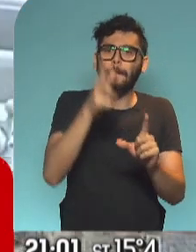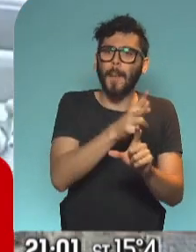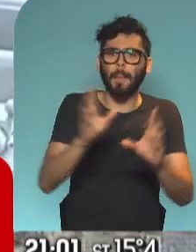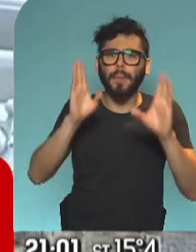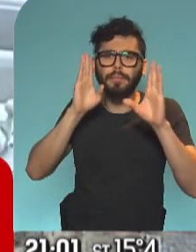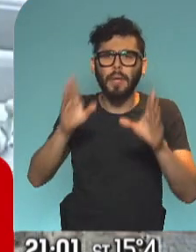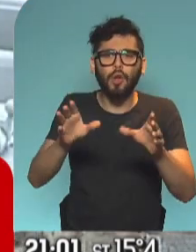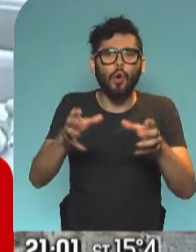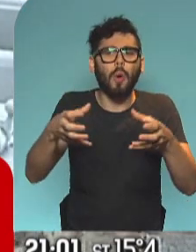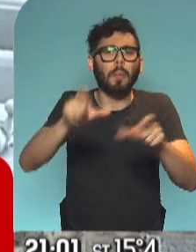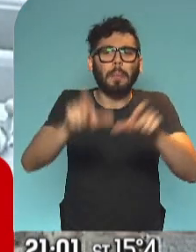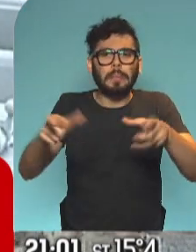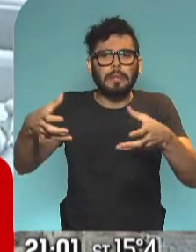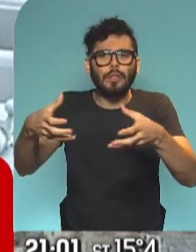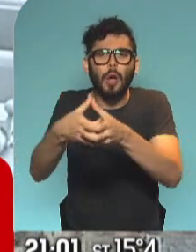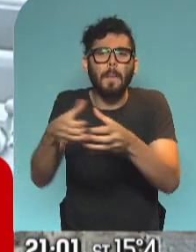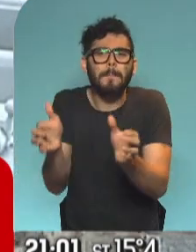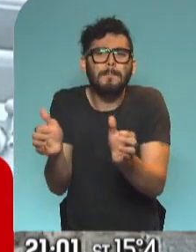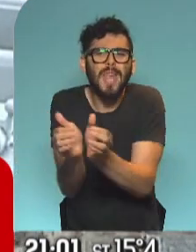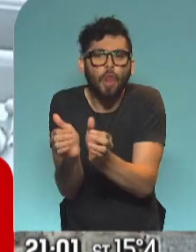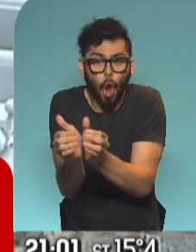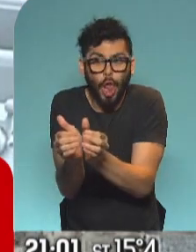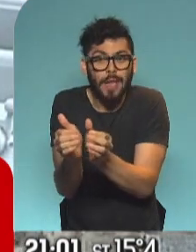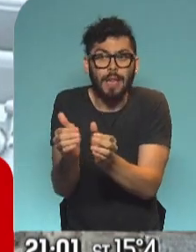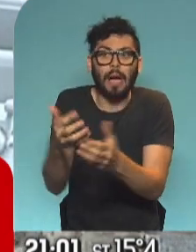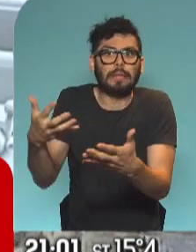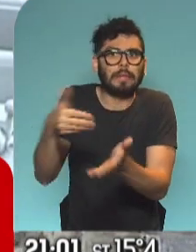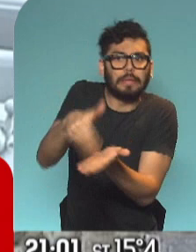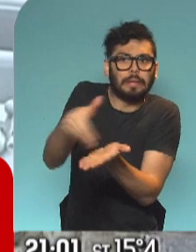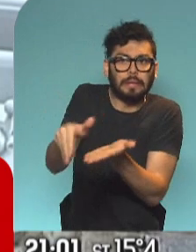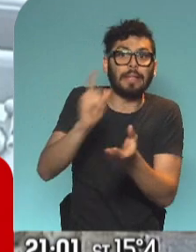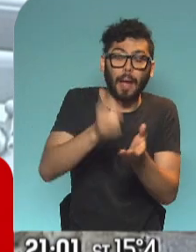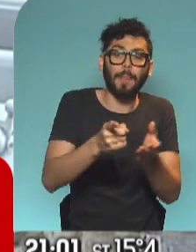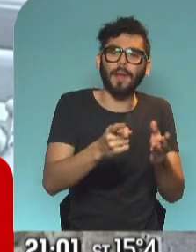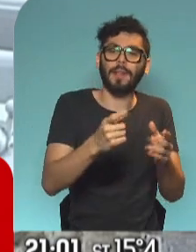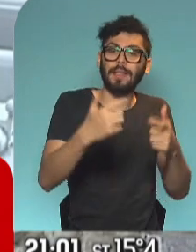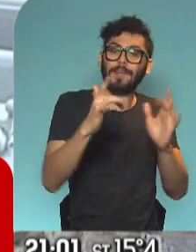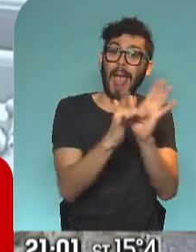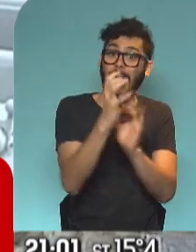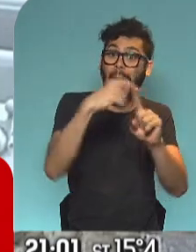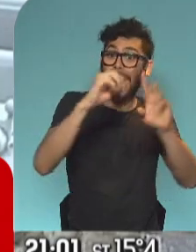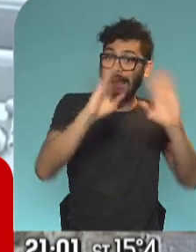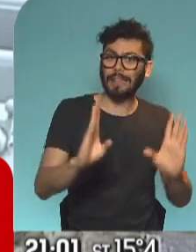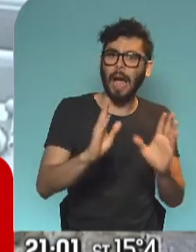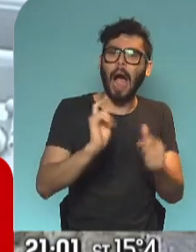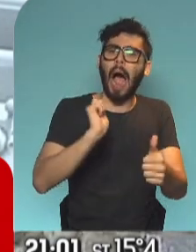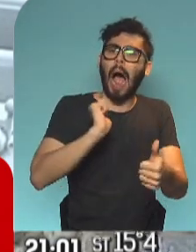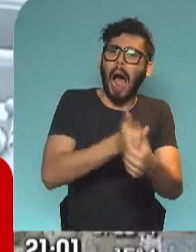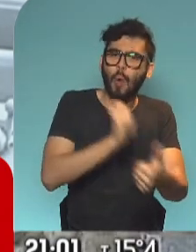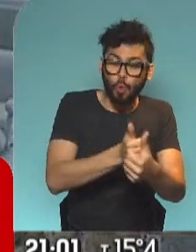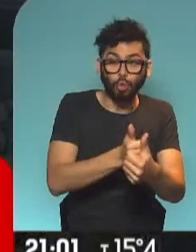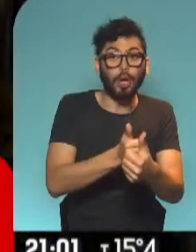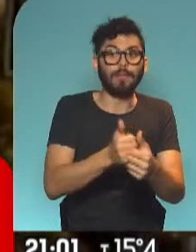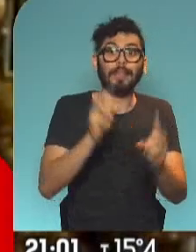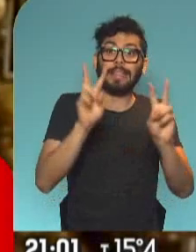su trabajo frente a los casos de abusos sexuales en la Iglesia. La mirada sobre las uniones civiles no es